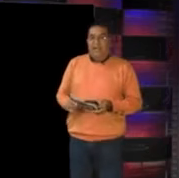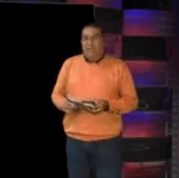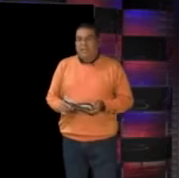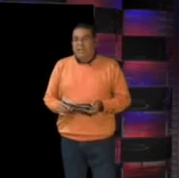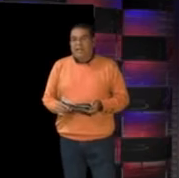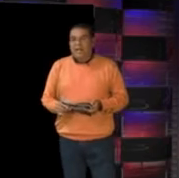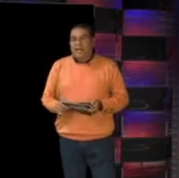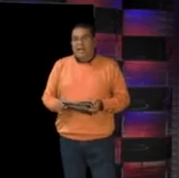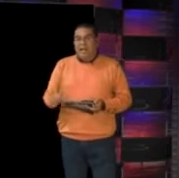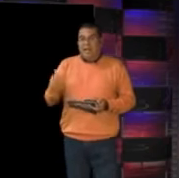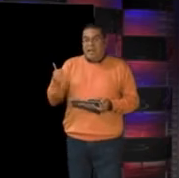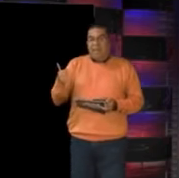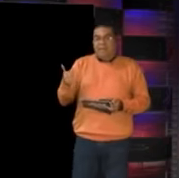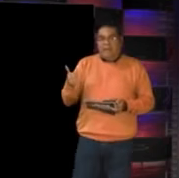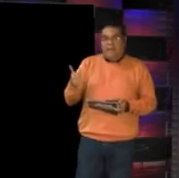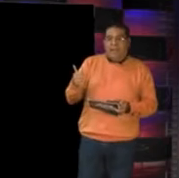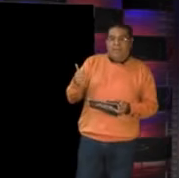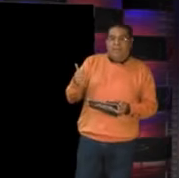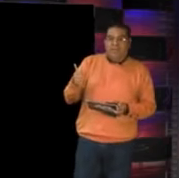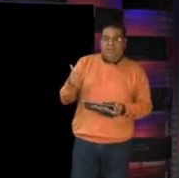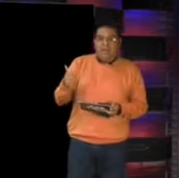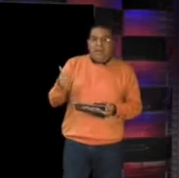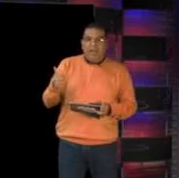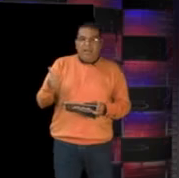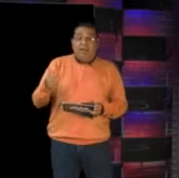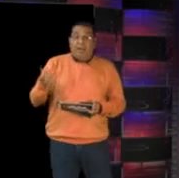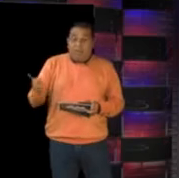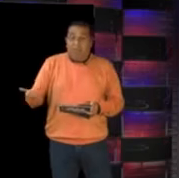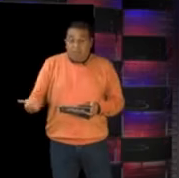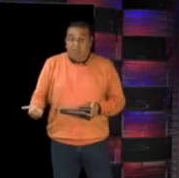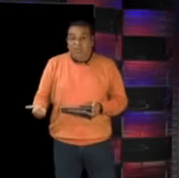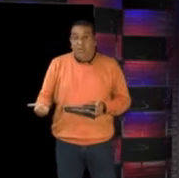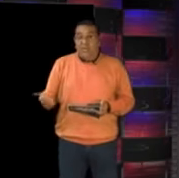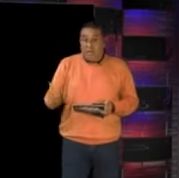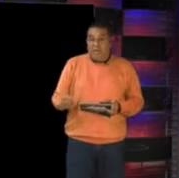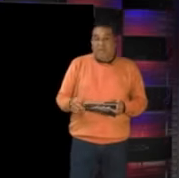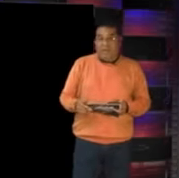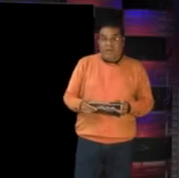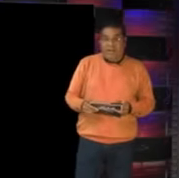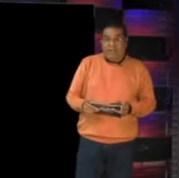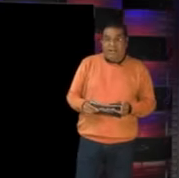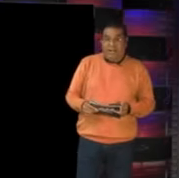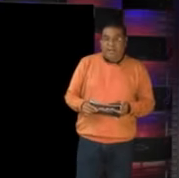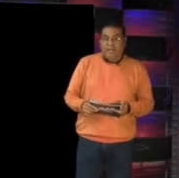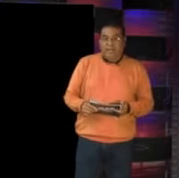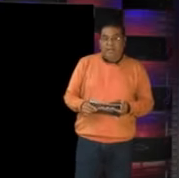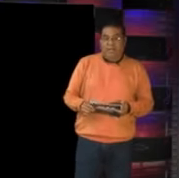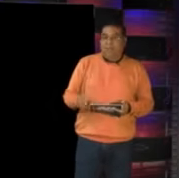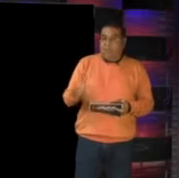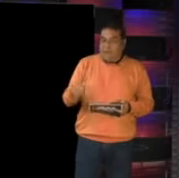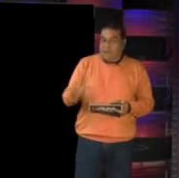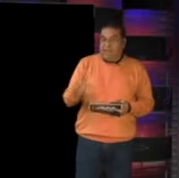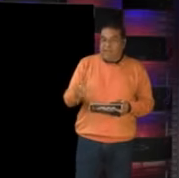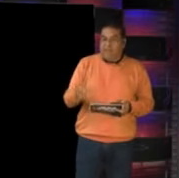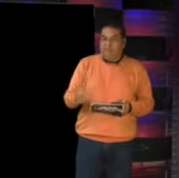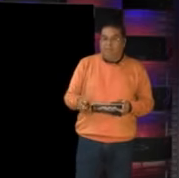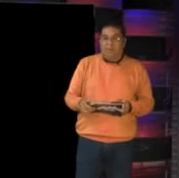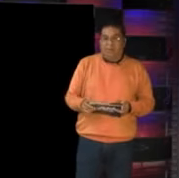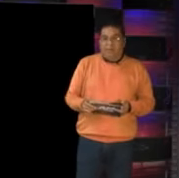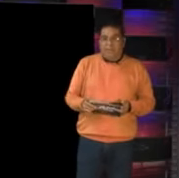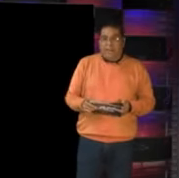desde el hospital. Enrique Pastrana trabajó como locutor de radio en la capital del estado, forma parte